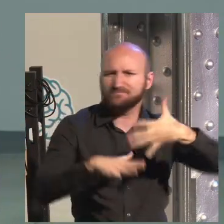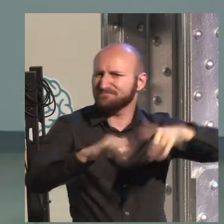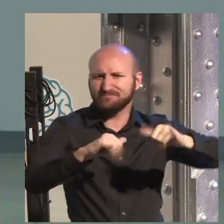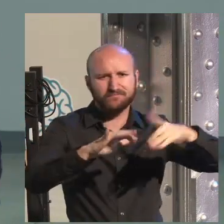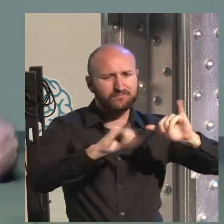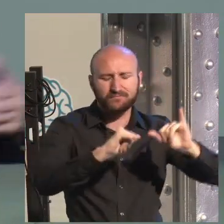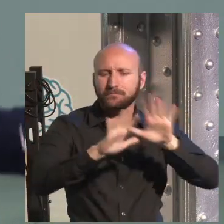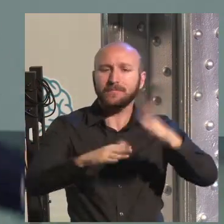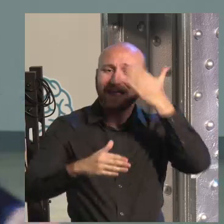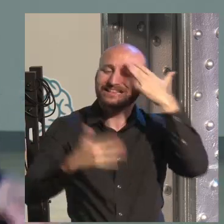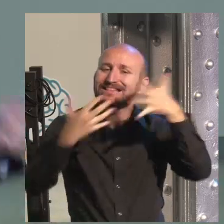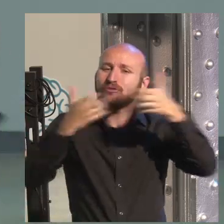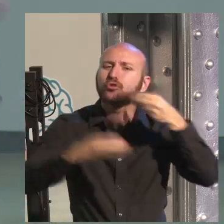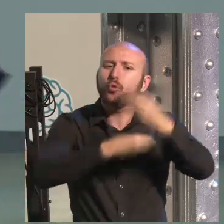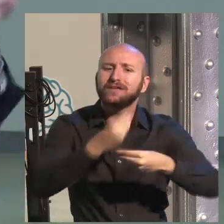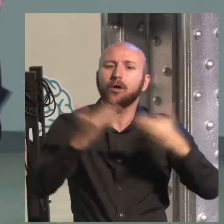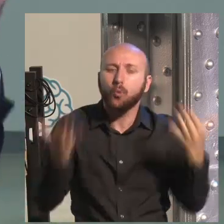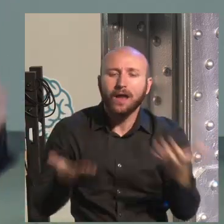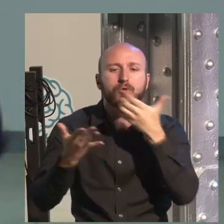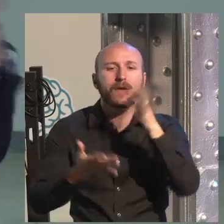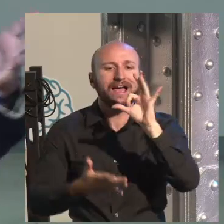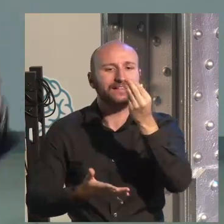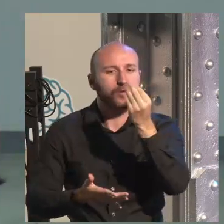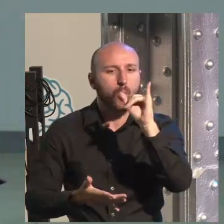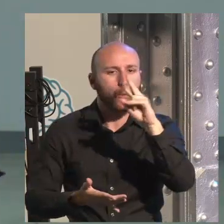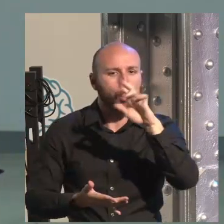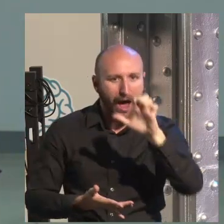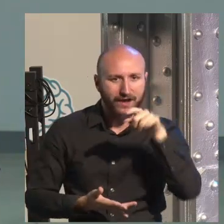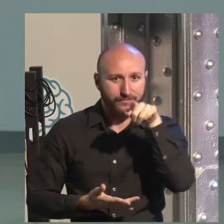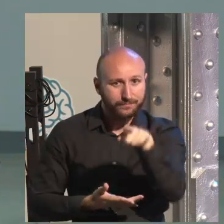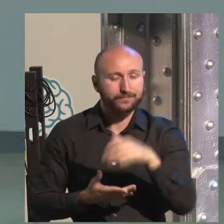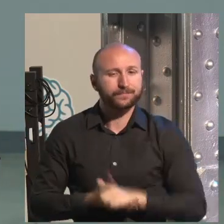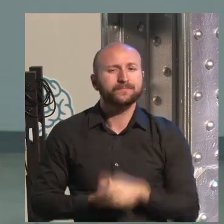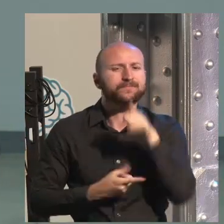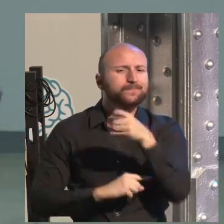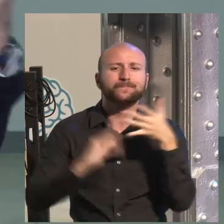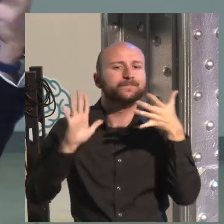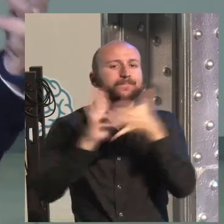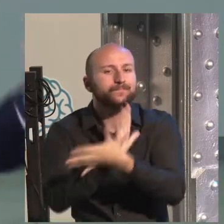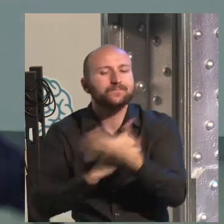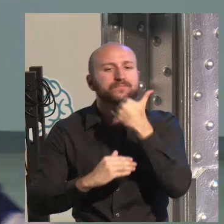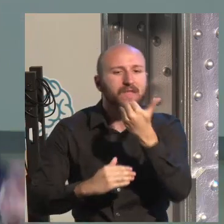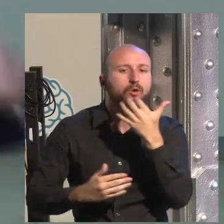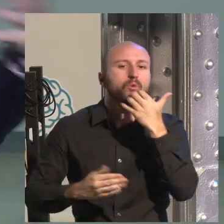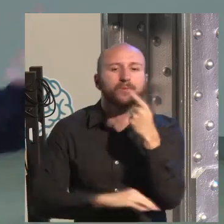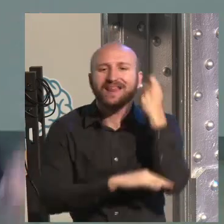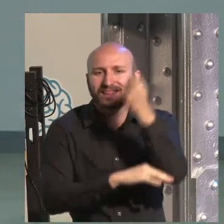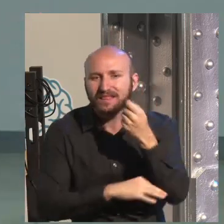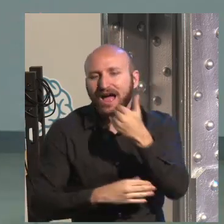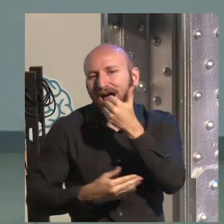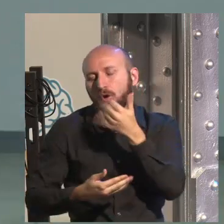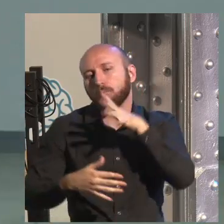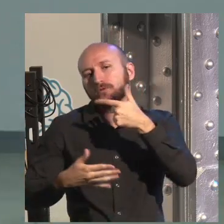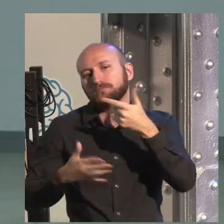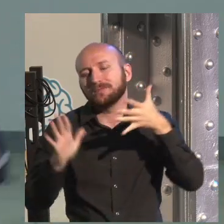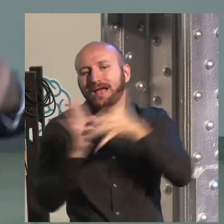único título que usaba era el de Squire. Squire es como hidalgo, vamos a decirlo así, la nobleza